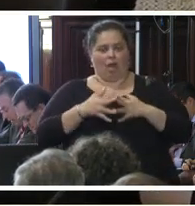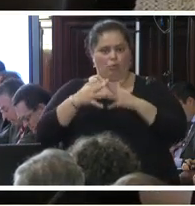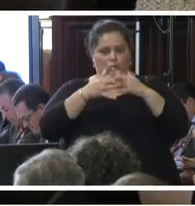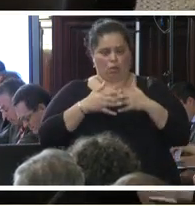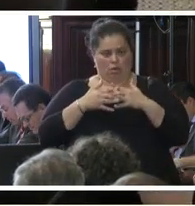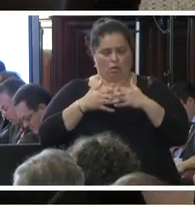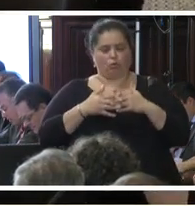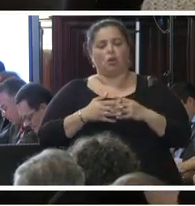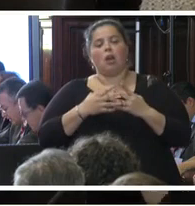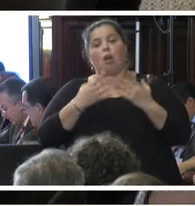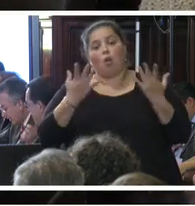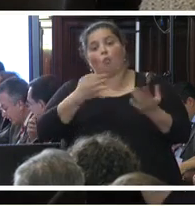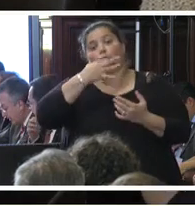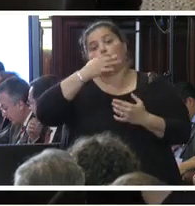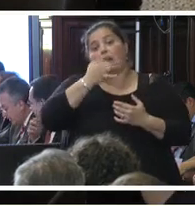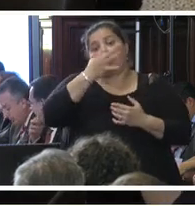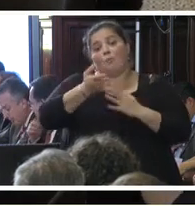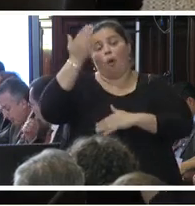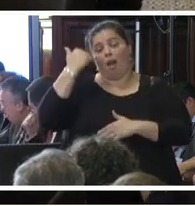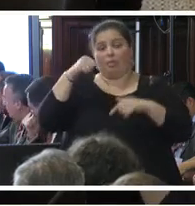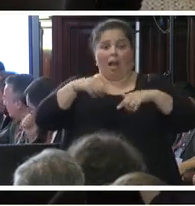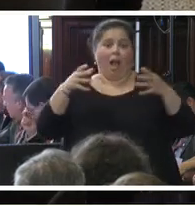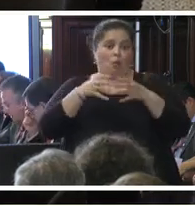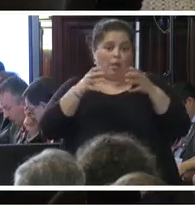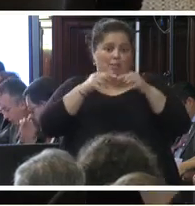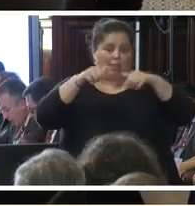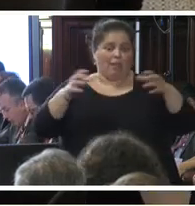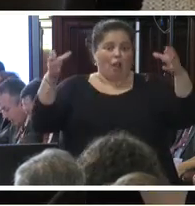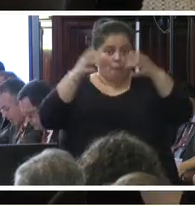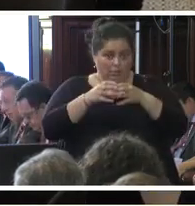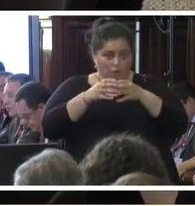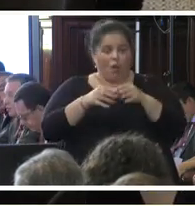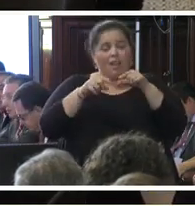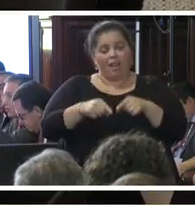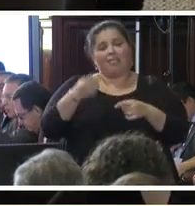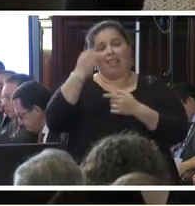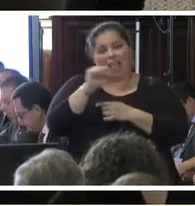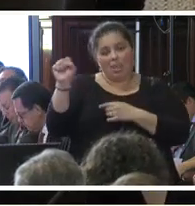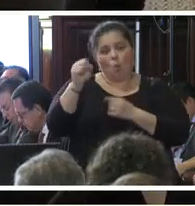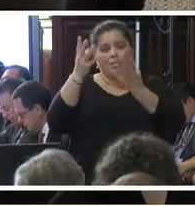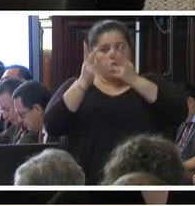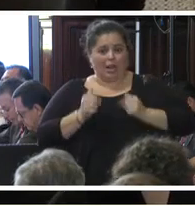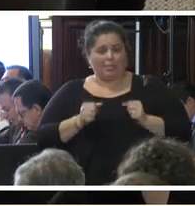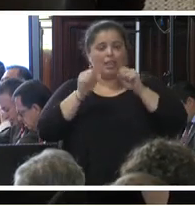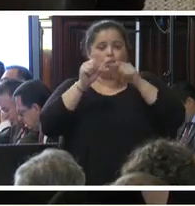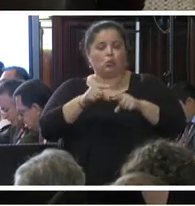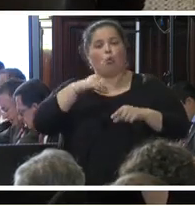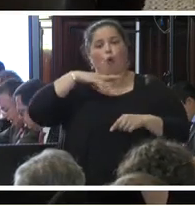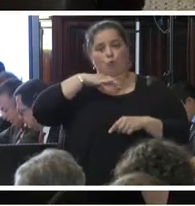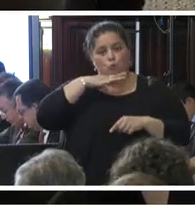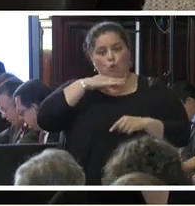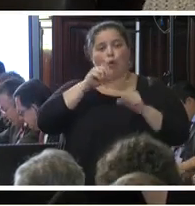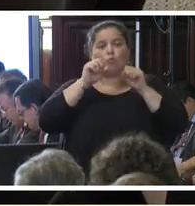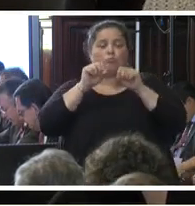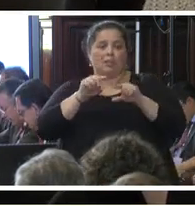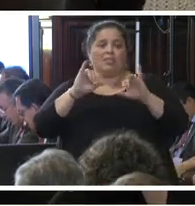quedado claro en otras audiencias de esta comisión, es la delincuencia organizada y su poder corruptor, como aquí se ha dicho,